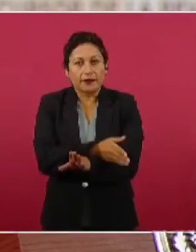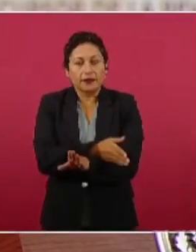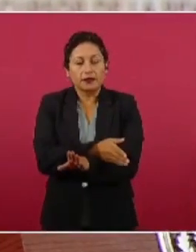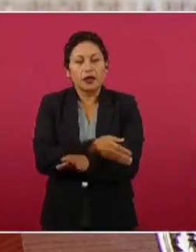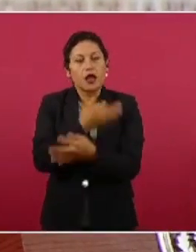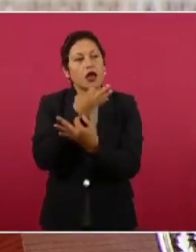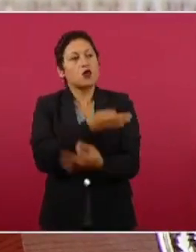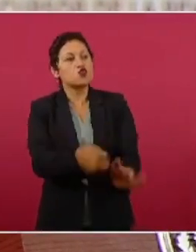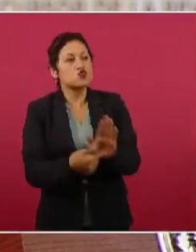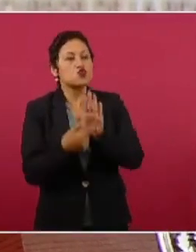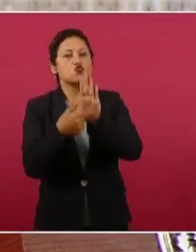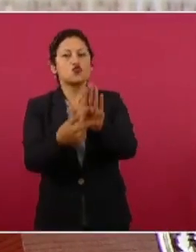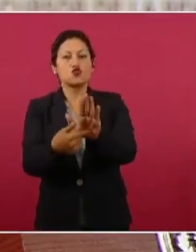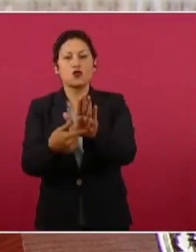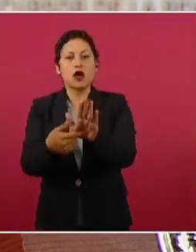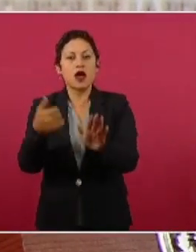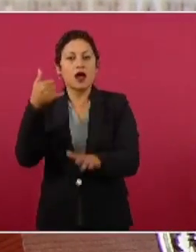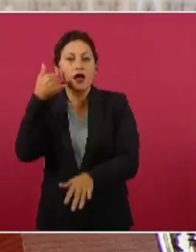telefónicas